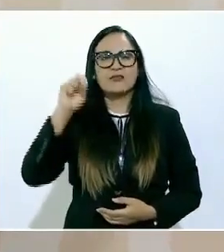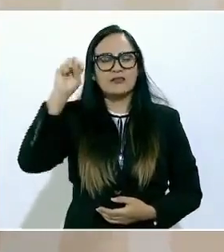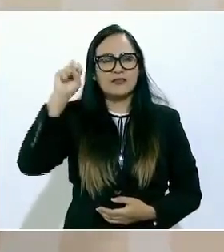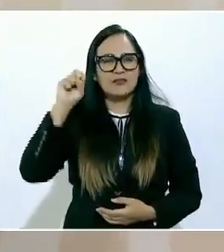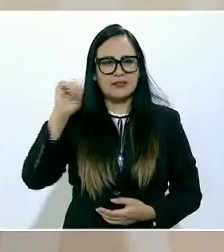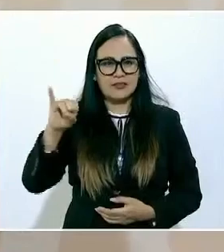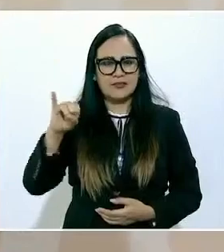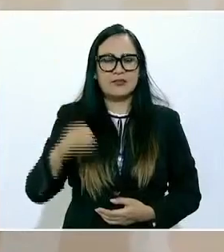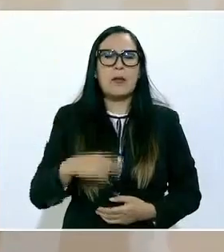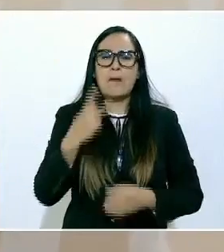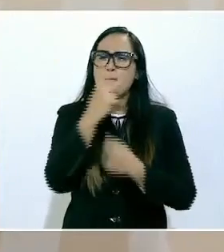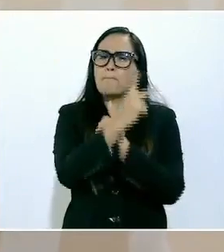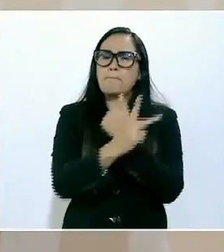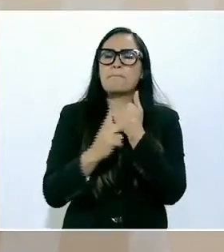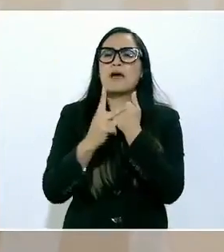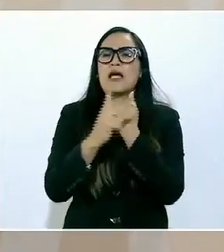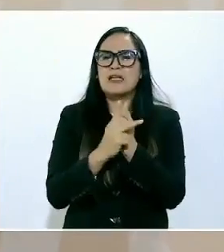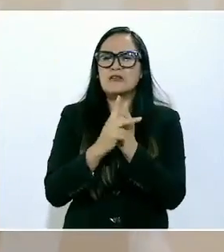¿En qué país